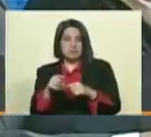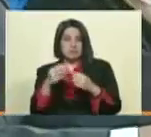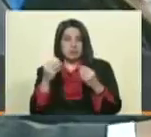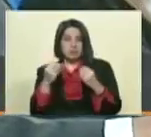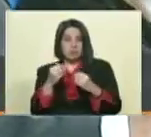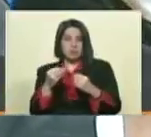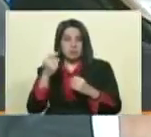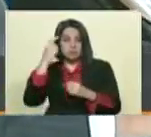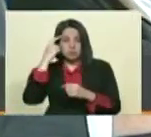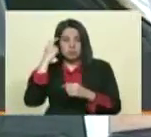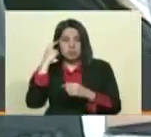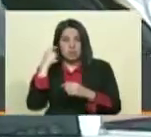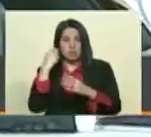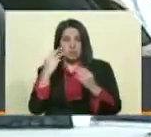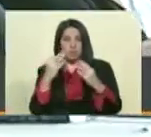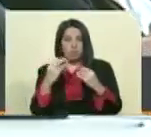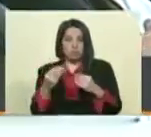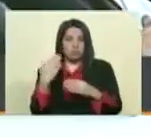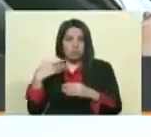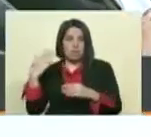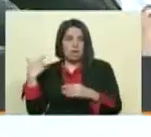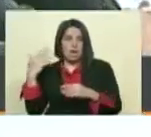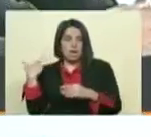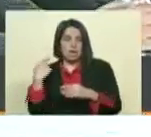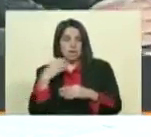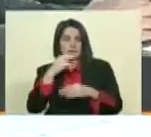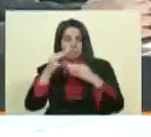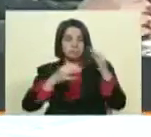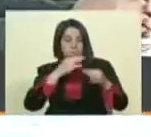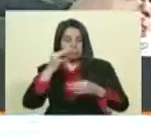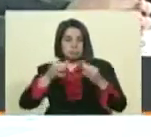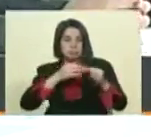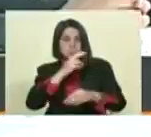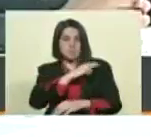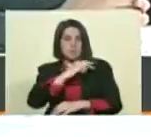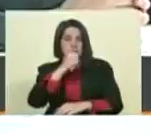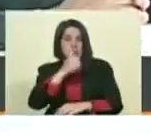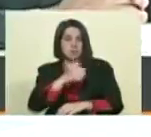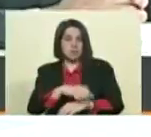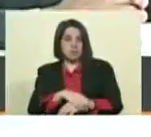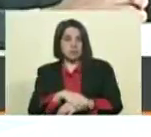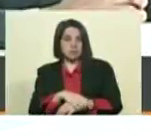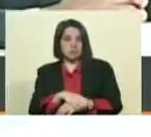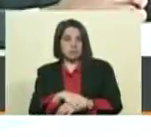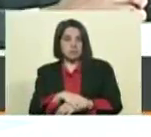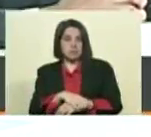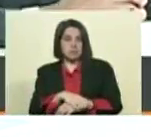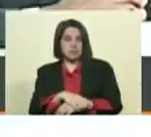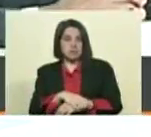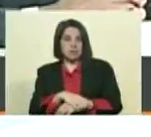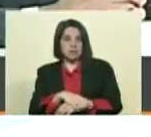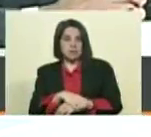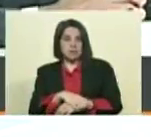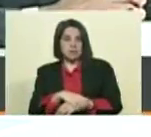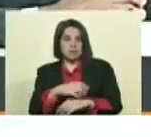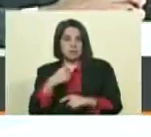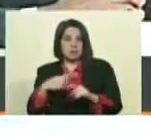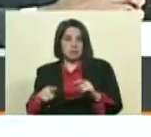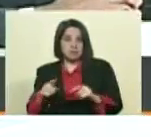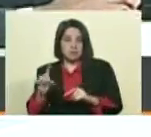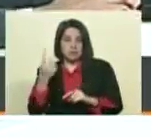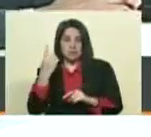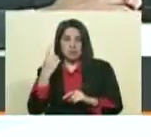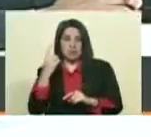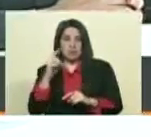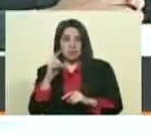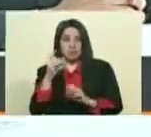de eso porque el doctor Michael Moreno y la directiva del Tribunal Supremo de Justicia son los primeros que en